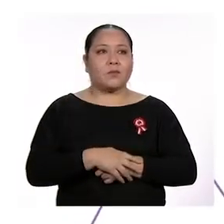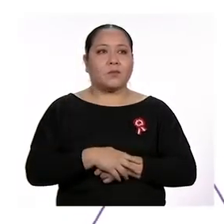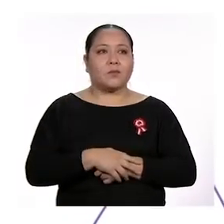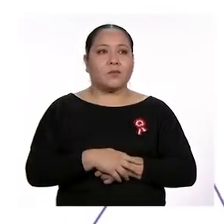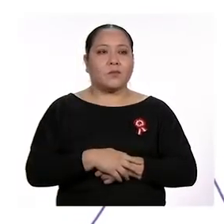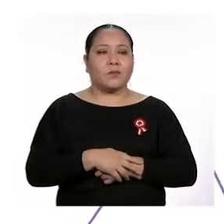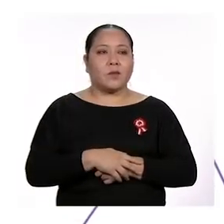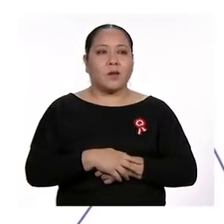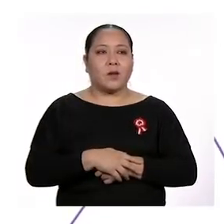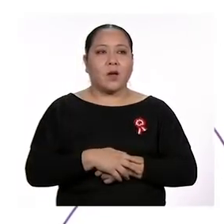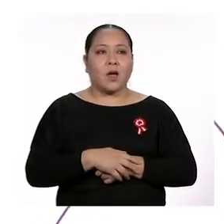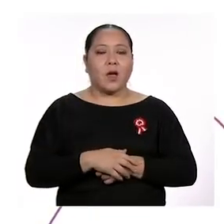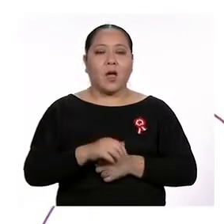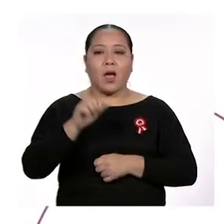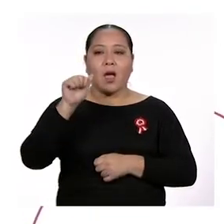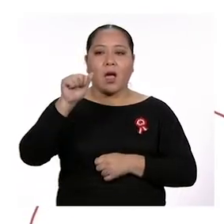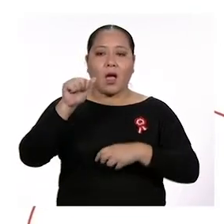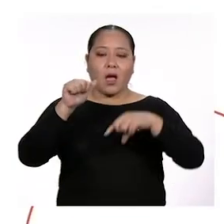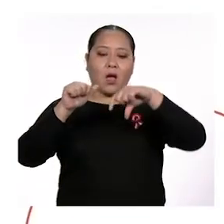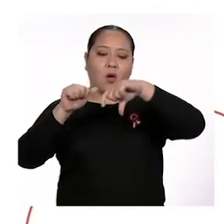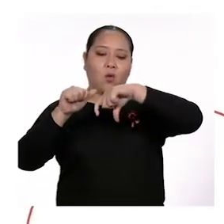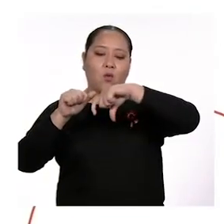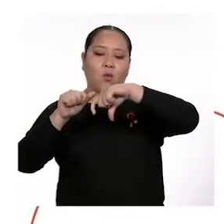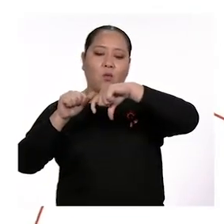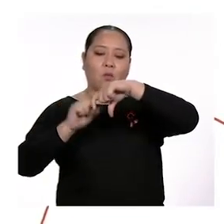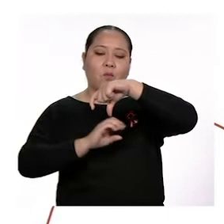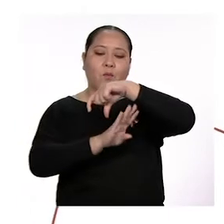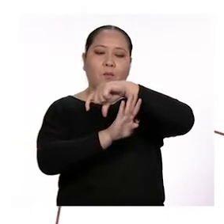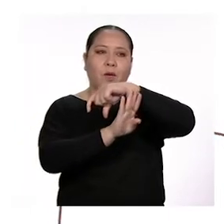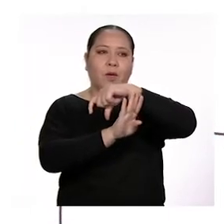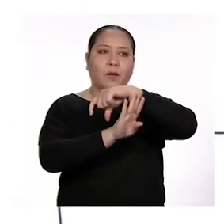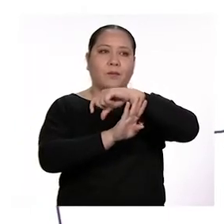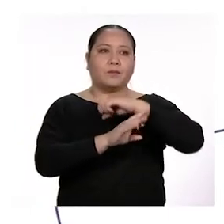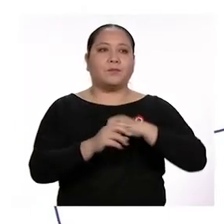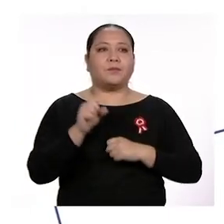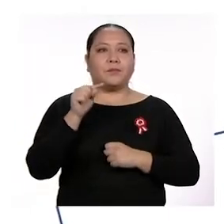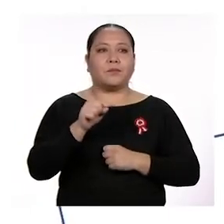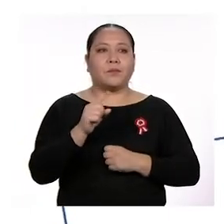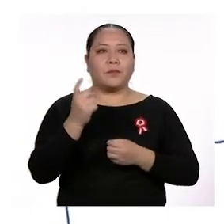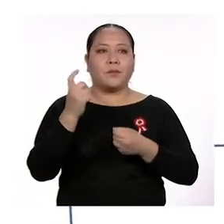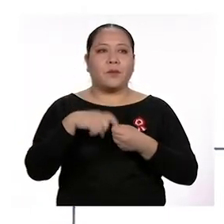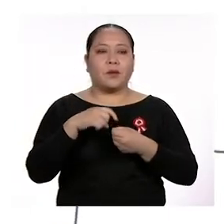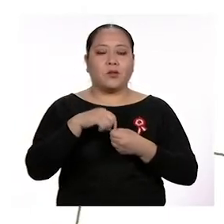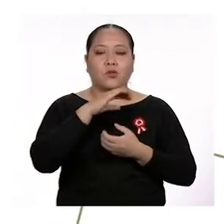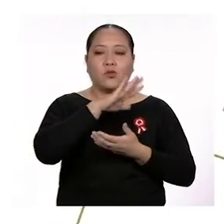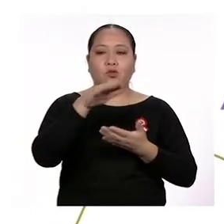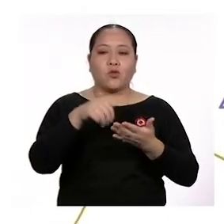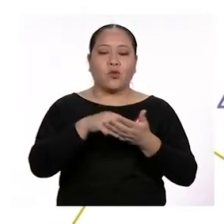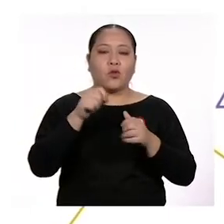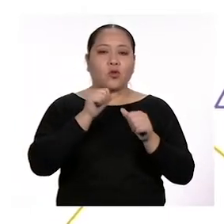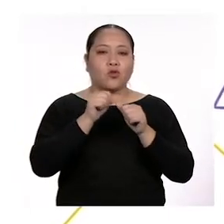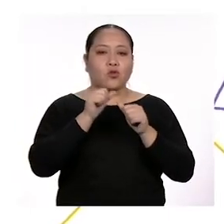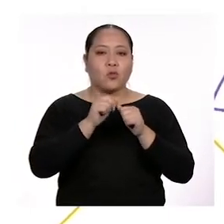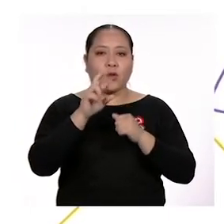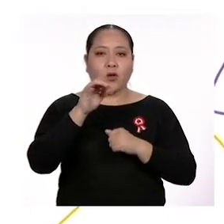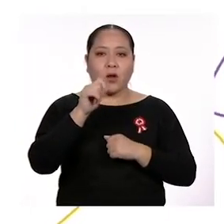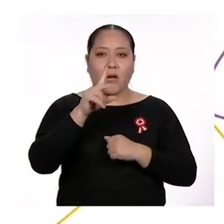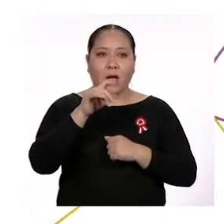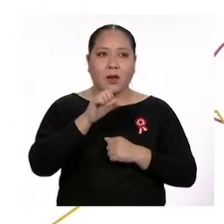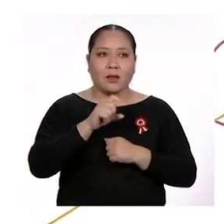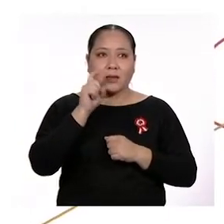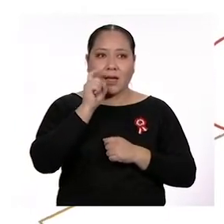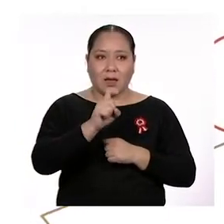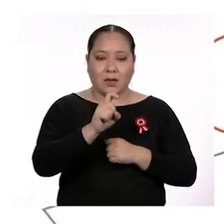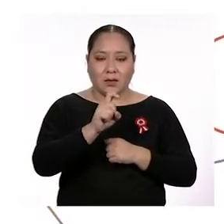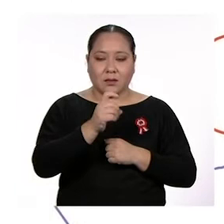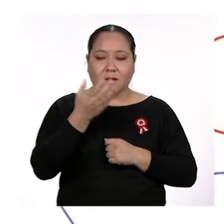La intersección de dos intervalos A y B está formada por todos los números reales X,